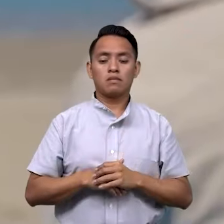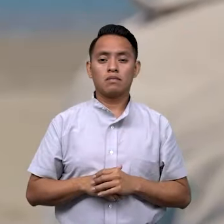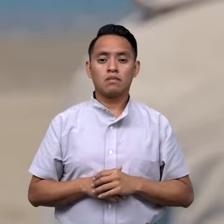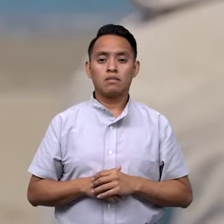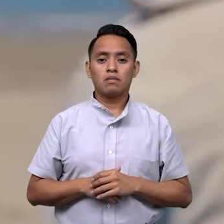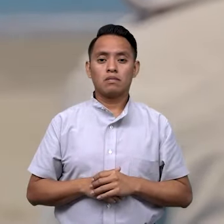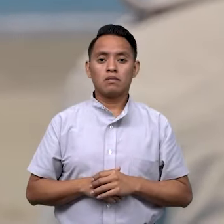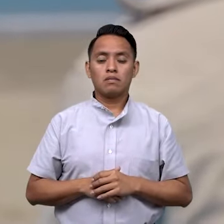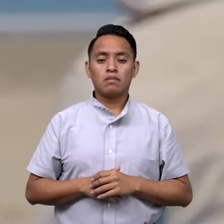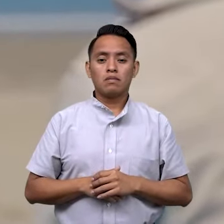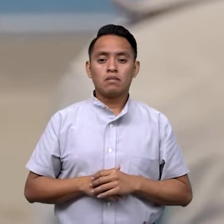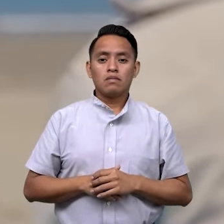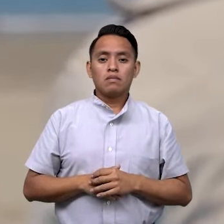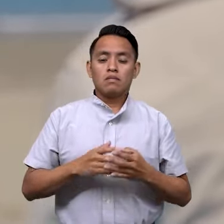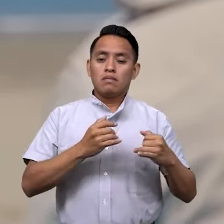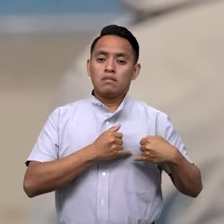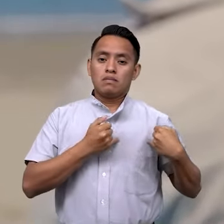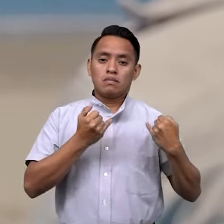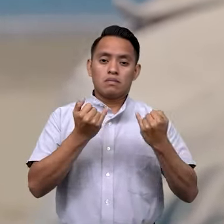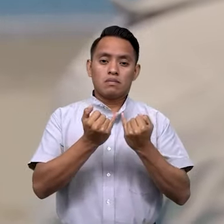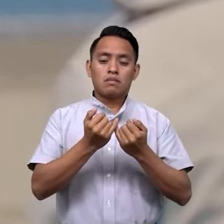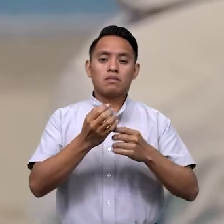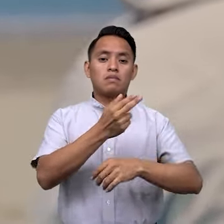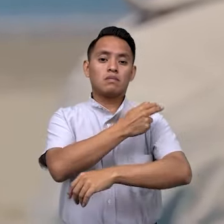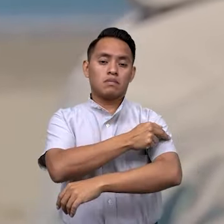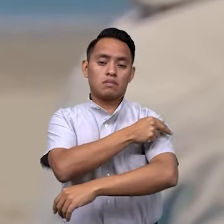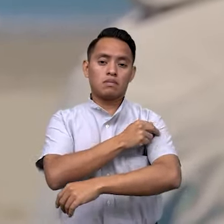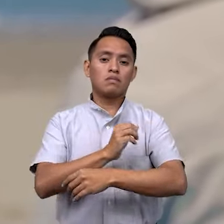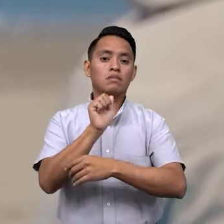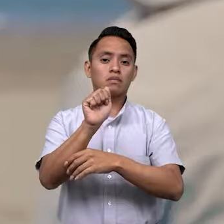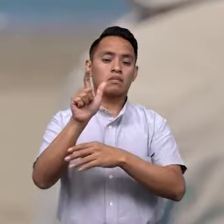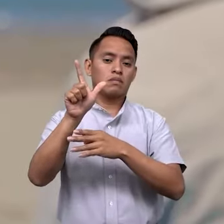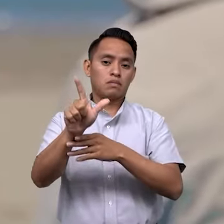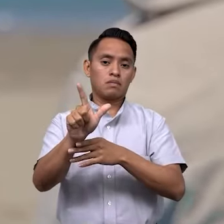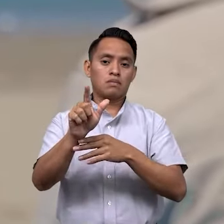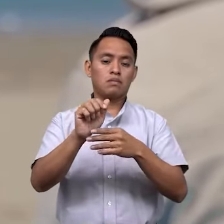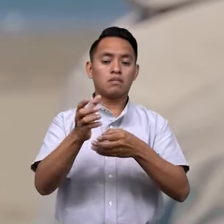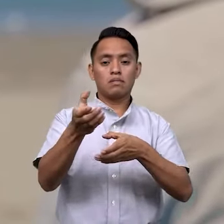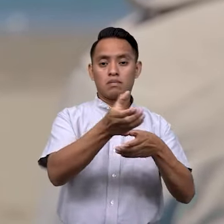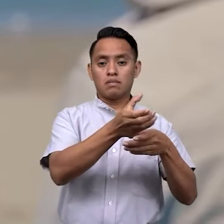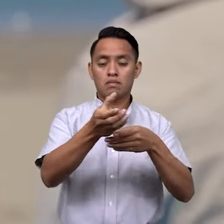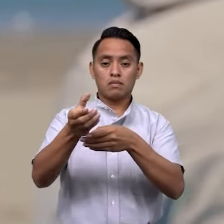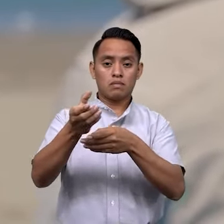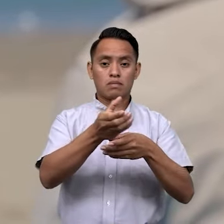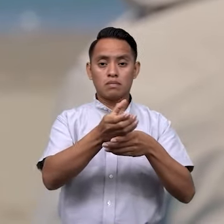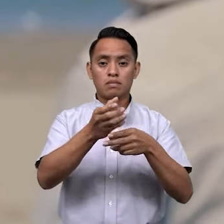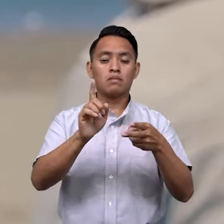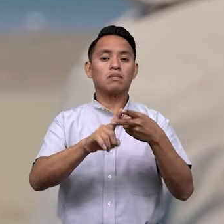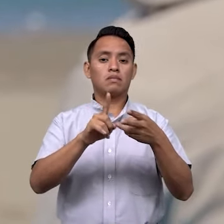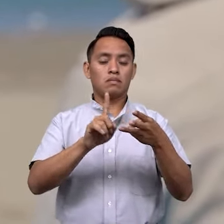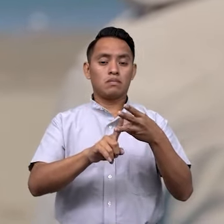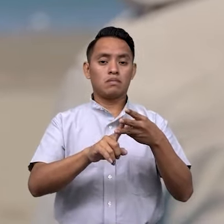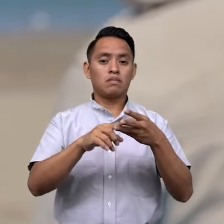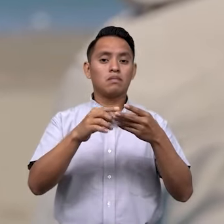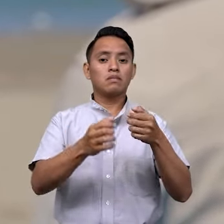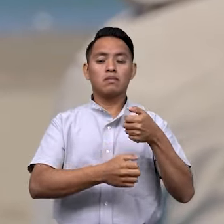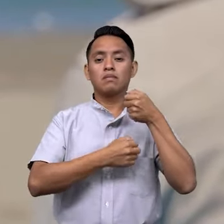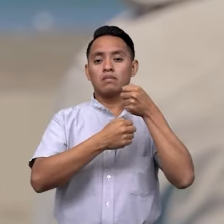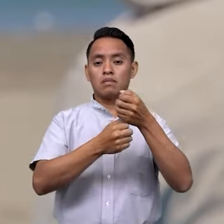Hemos enlazado con las instituciones, la Cruz Azul, los bomberos, la Fuerza Naval,